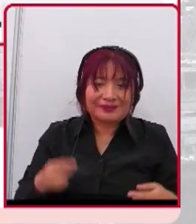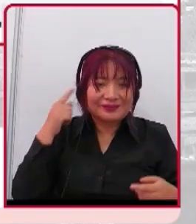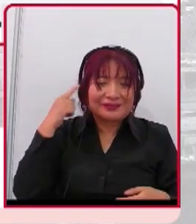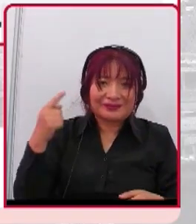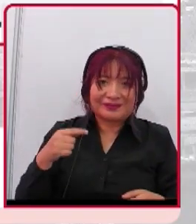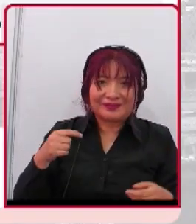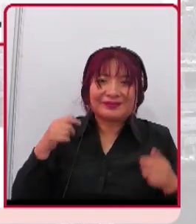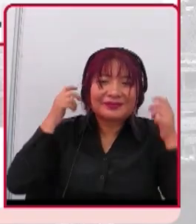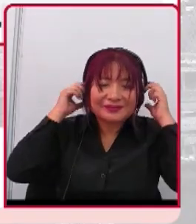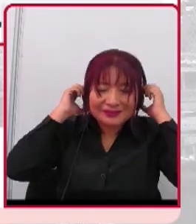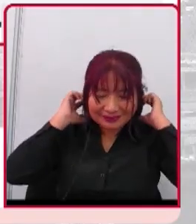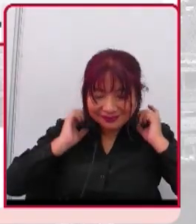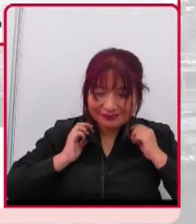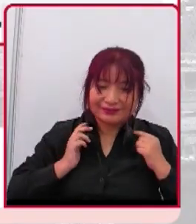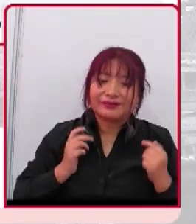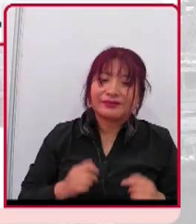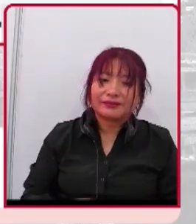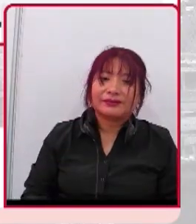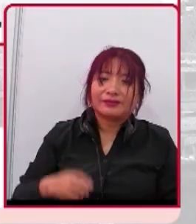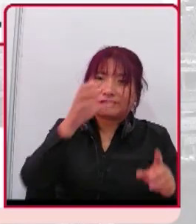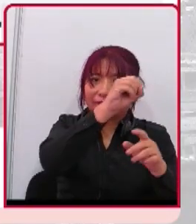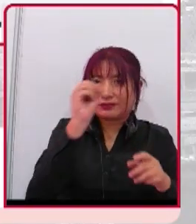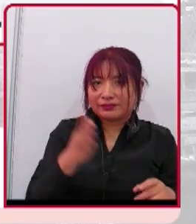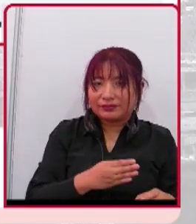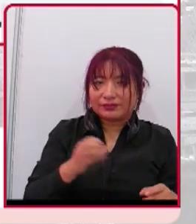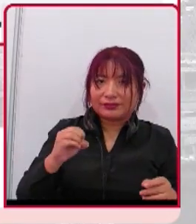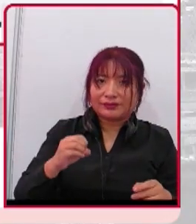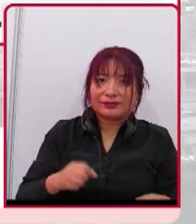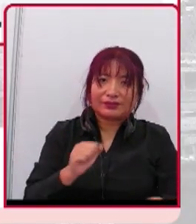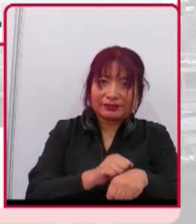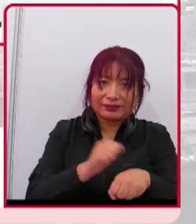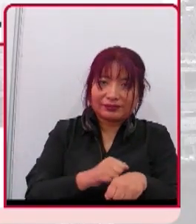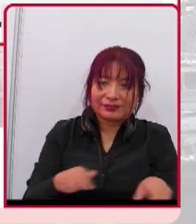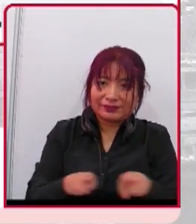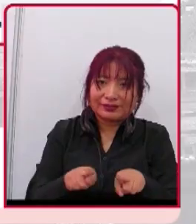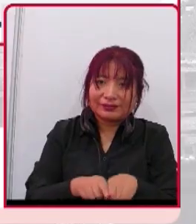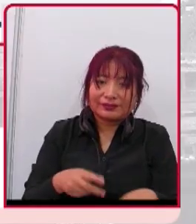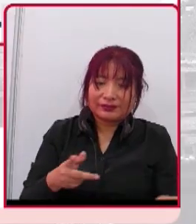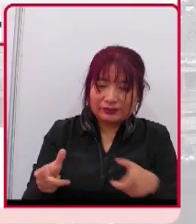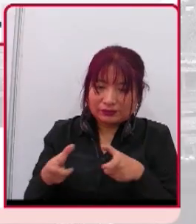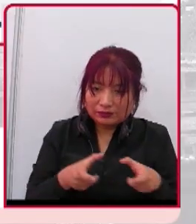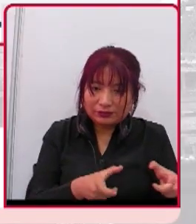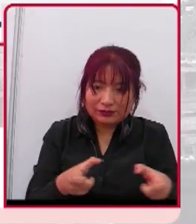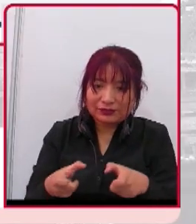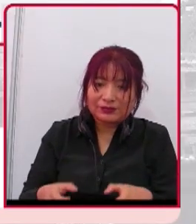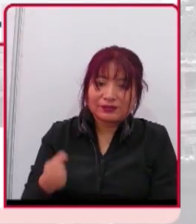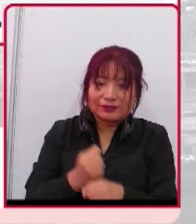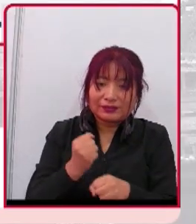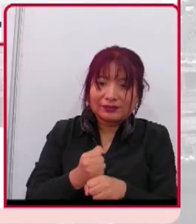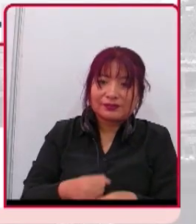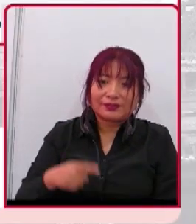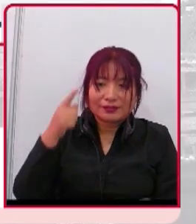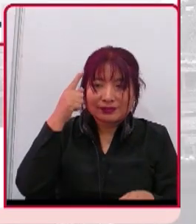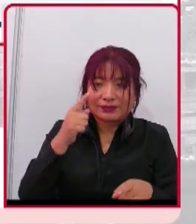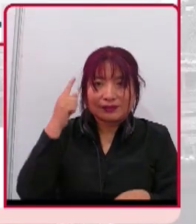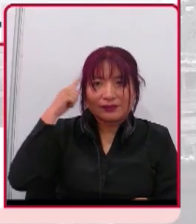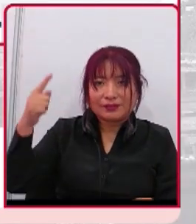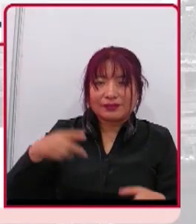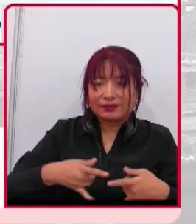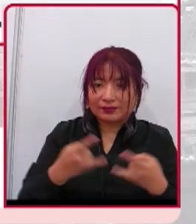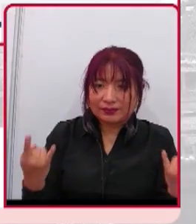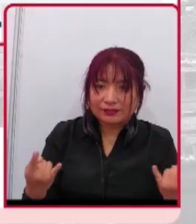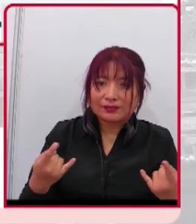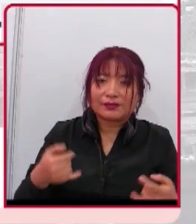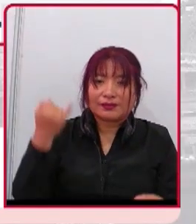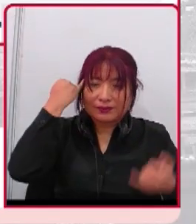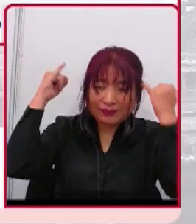la obtención de finos. El porcentaje de sólidos, básicamente acá es un control operativo, pero acá era un romper paradigmas, ¿no? Porque